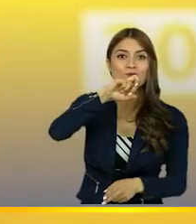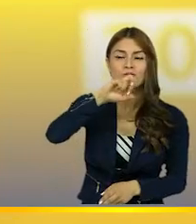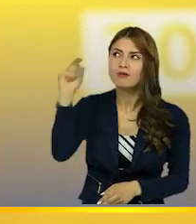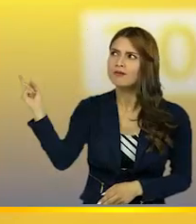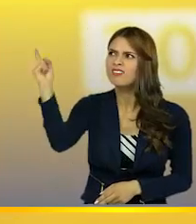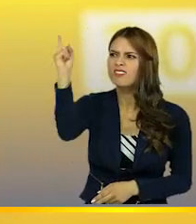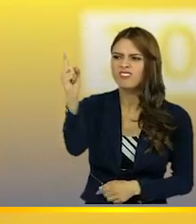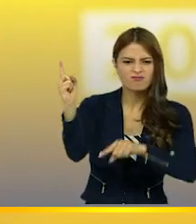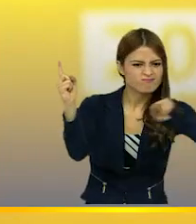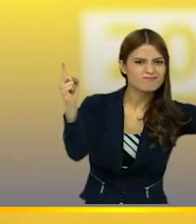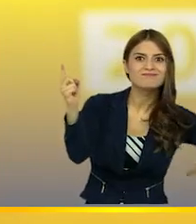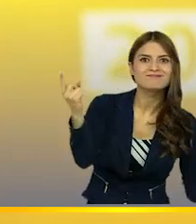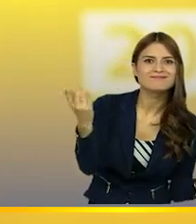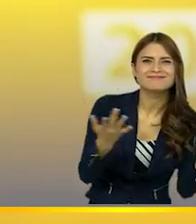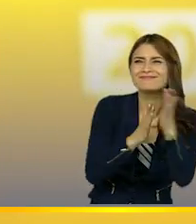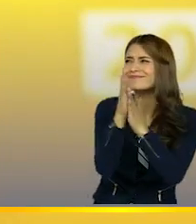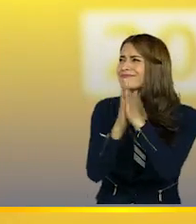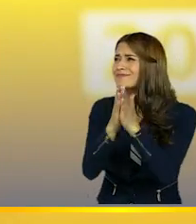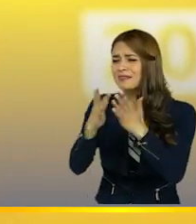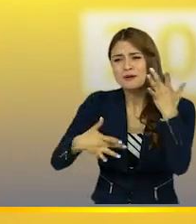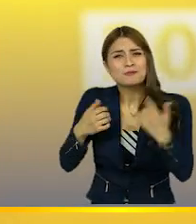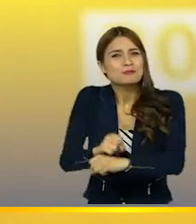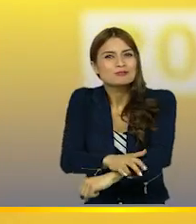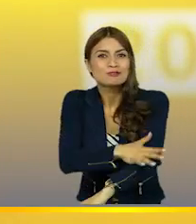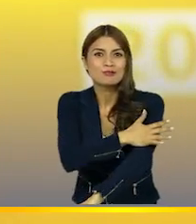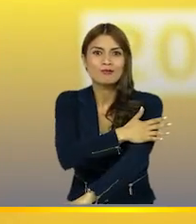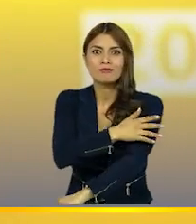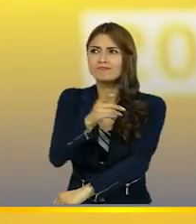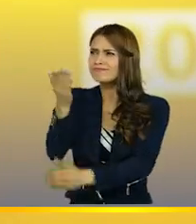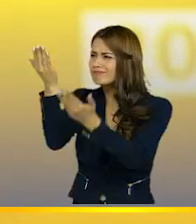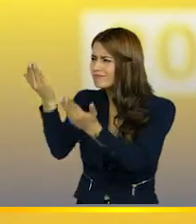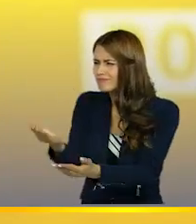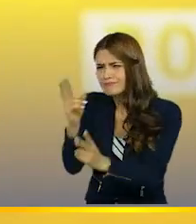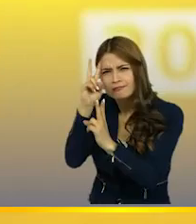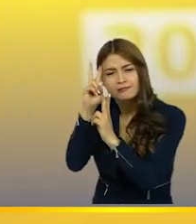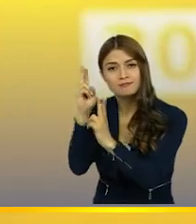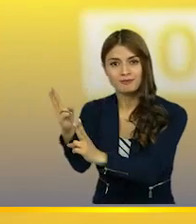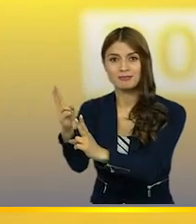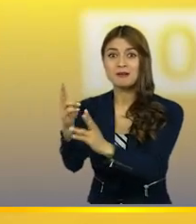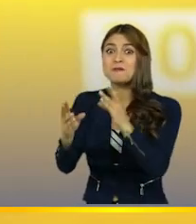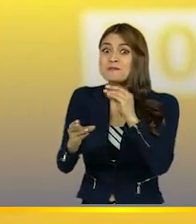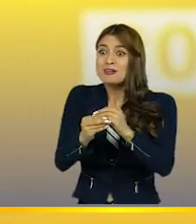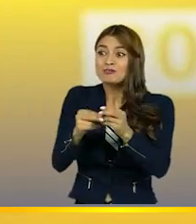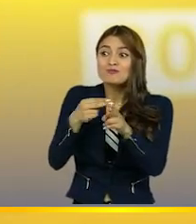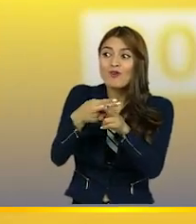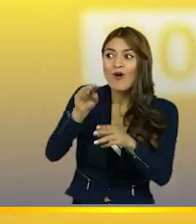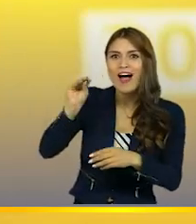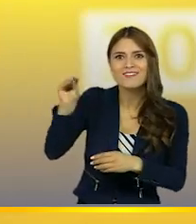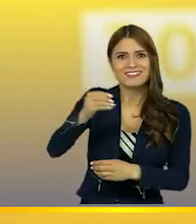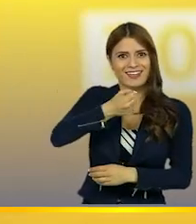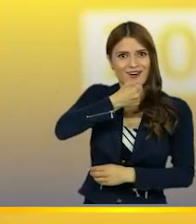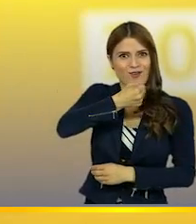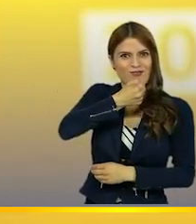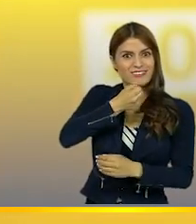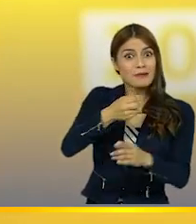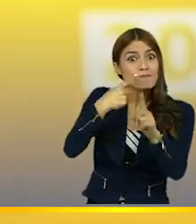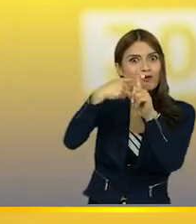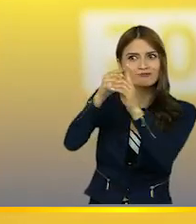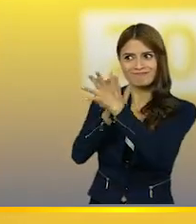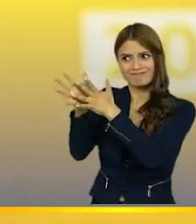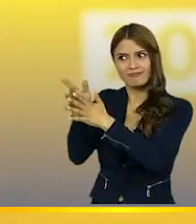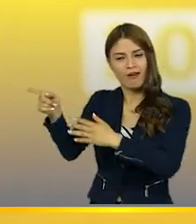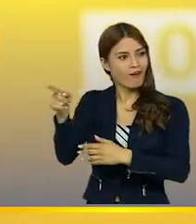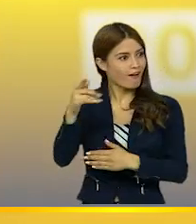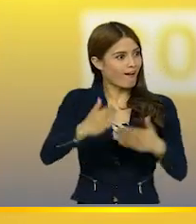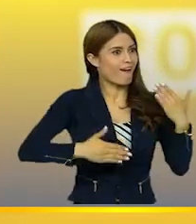y con profundo respeto, y con una gran noticia que estamos seguros lo alegrará.